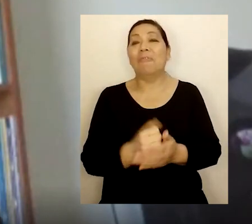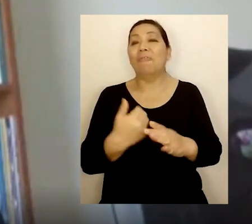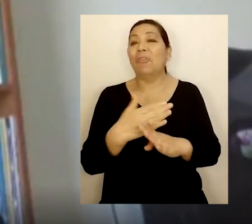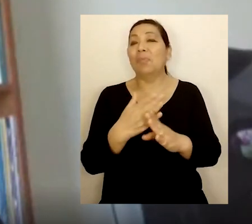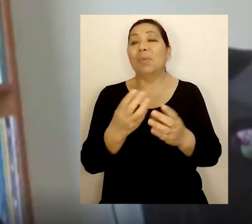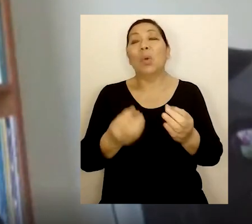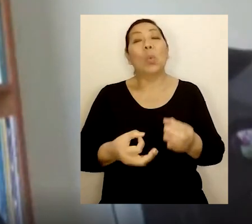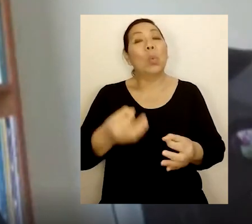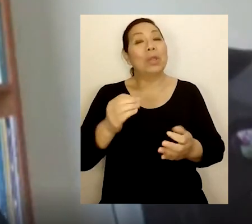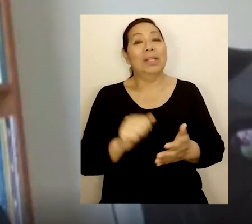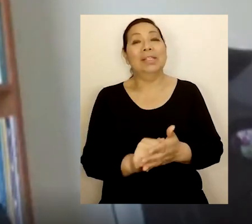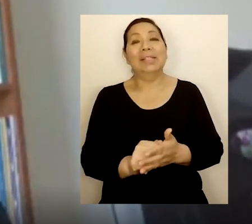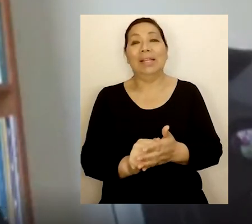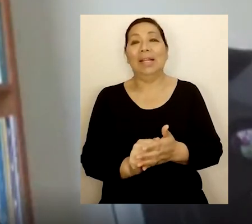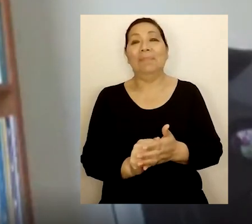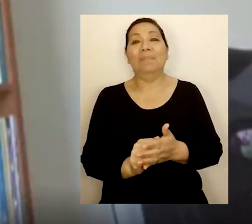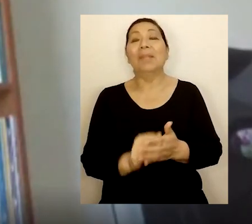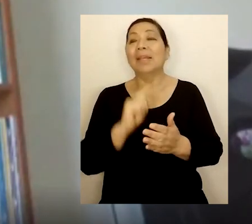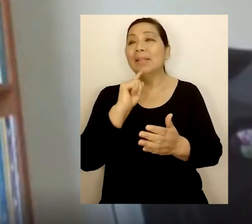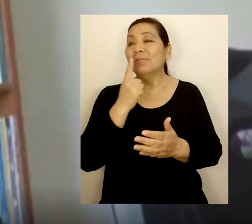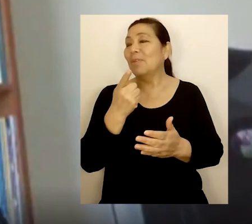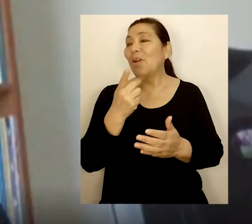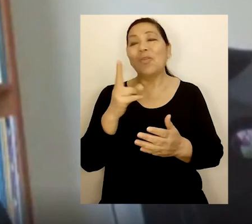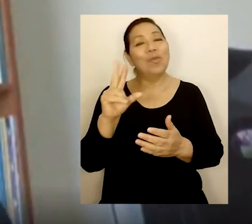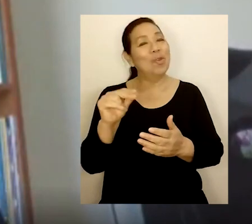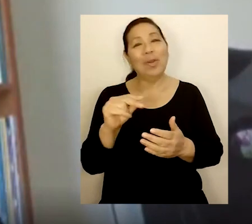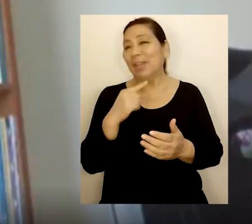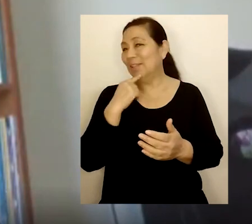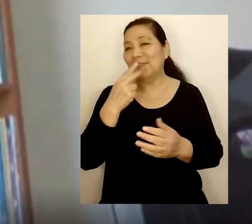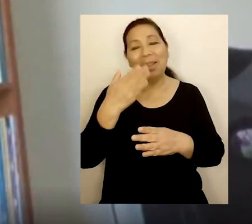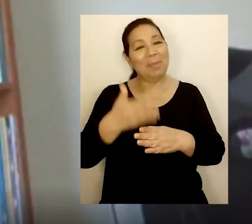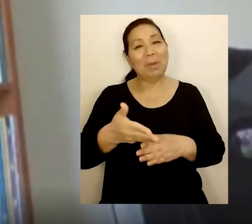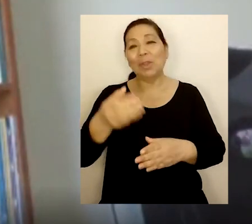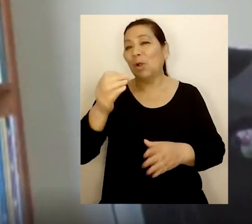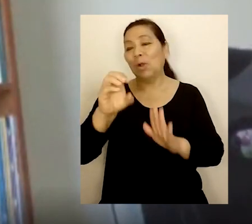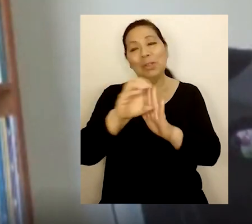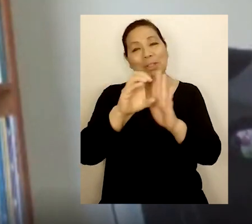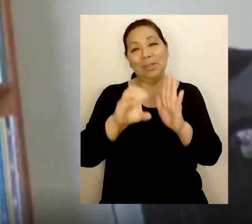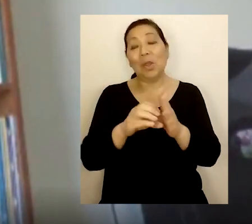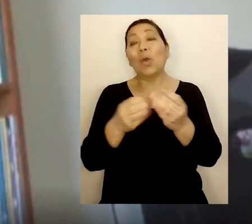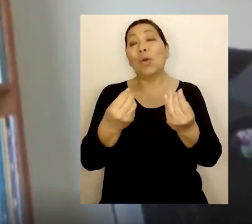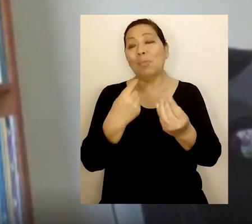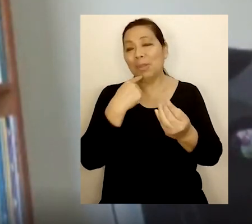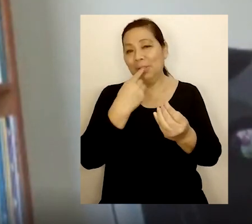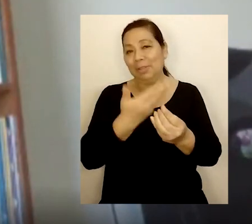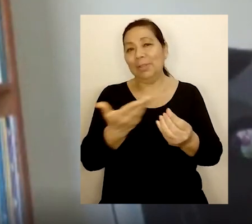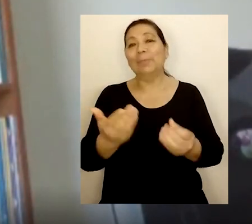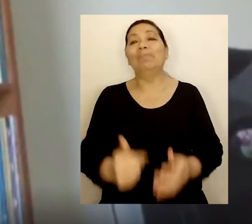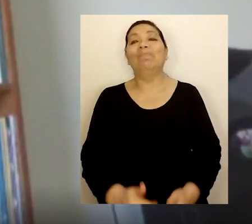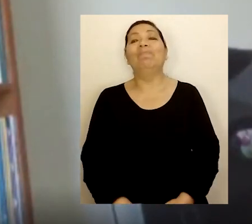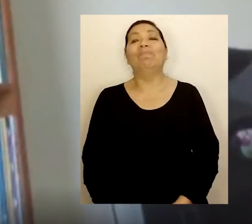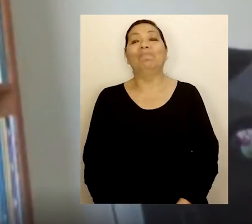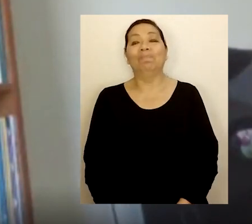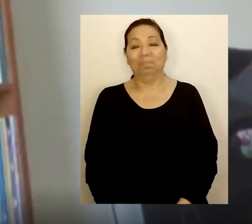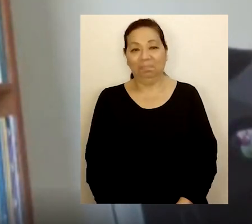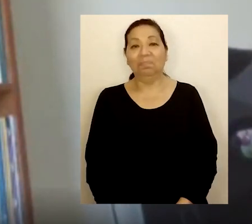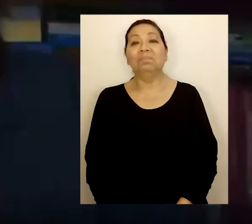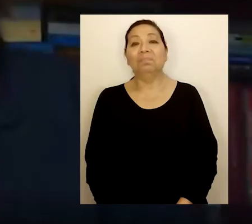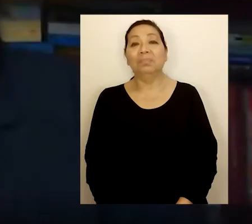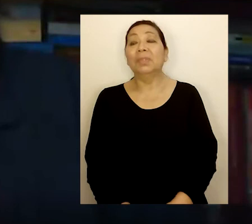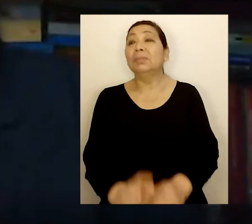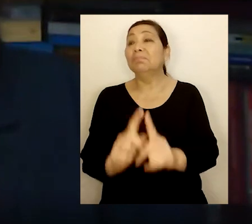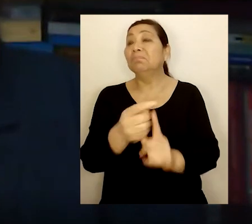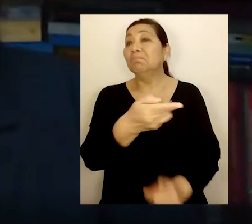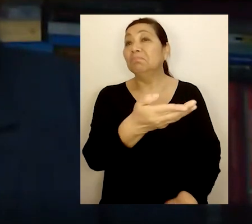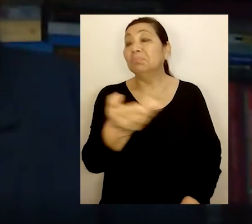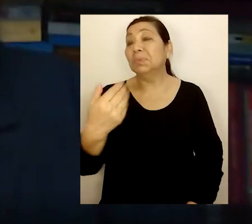motivación de acciones judiciales, en consecuencia, sea declarada infundada en la demanda constitucional. Así concluye, señora presidenta. Muy bien, se